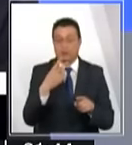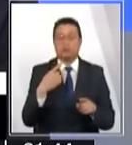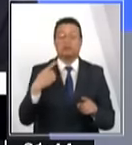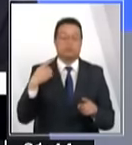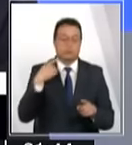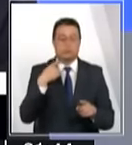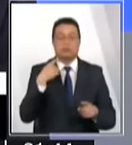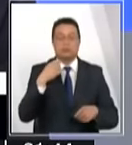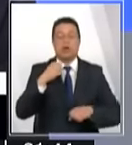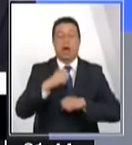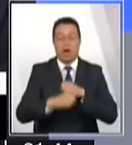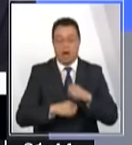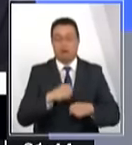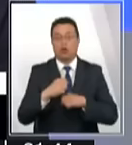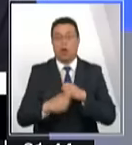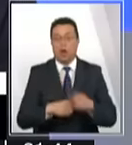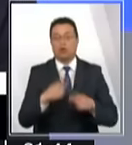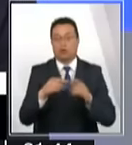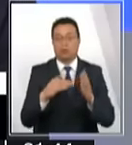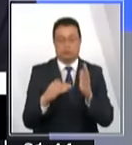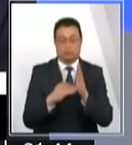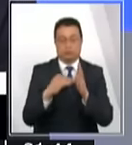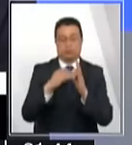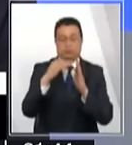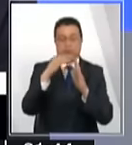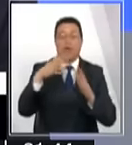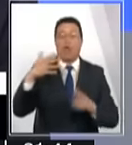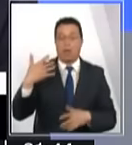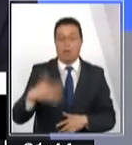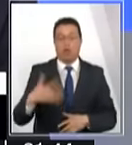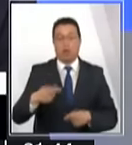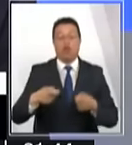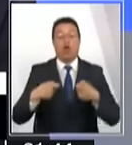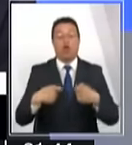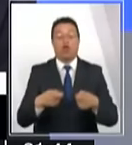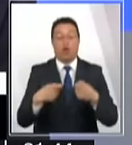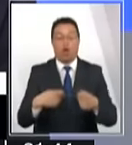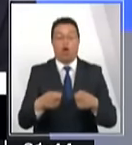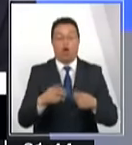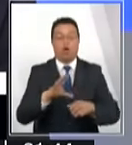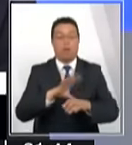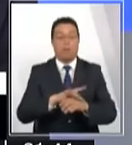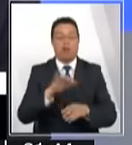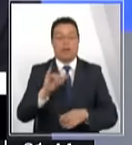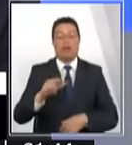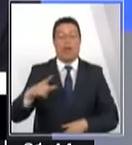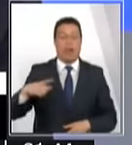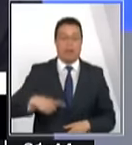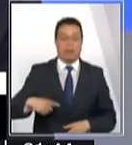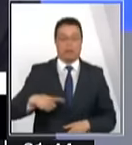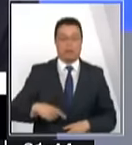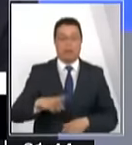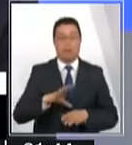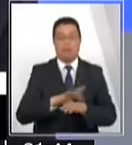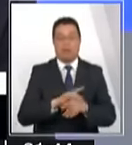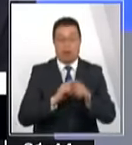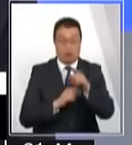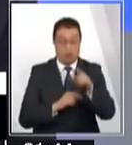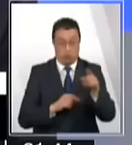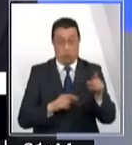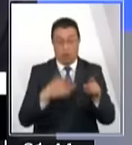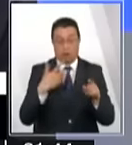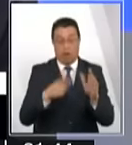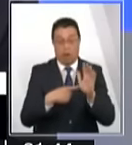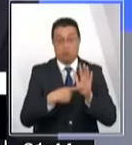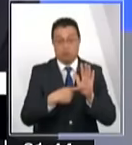año a año por un incremento importante de Los costos médicos y de Los costos de licencias médicas ustedes mismos han han mostrado